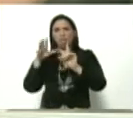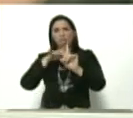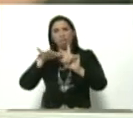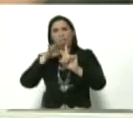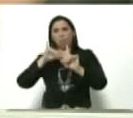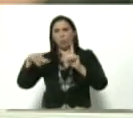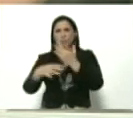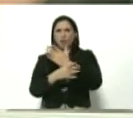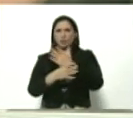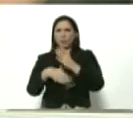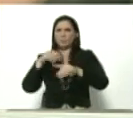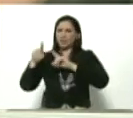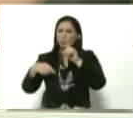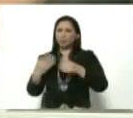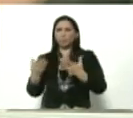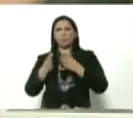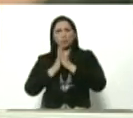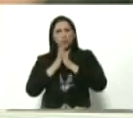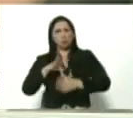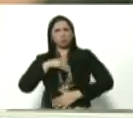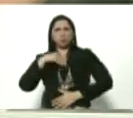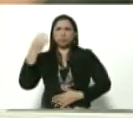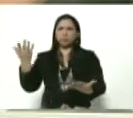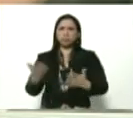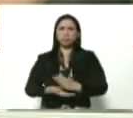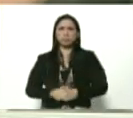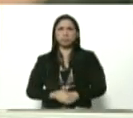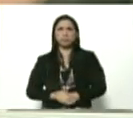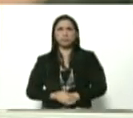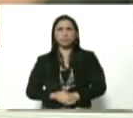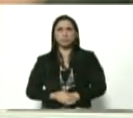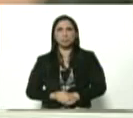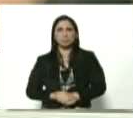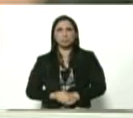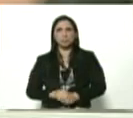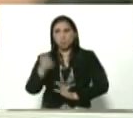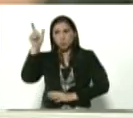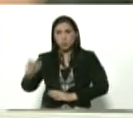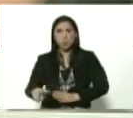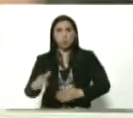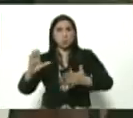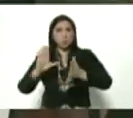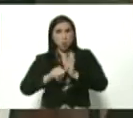Es mi pregunta, la saco del alma. Es un delincuente Juan Guaidó,